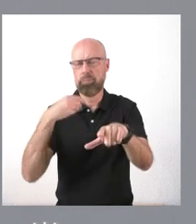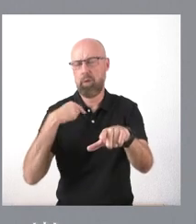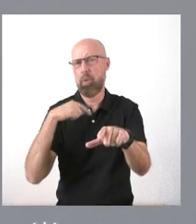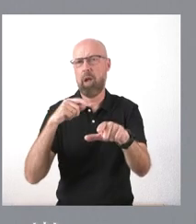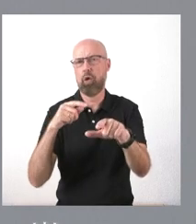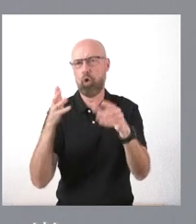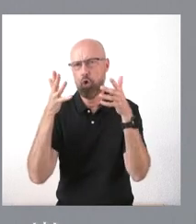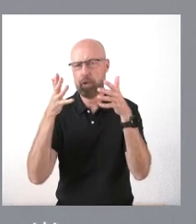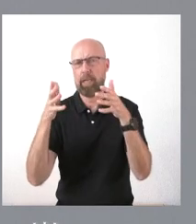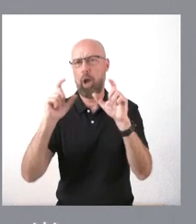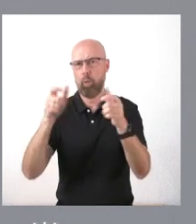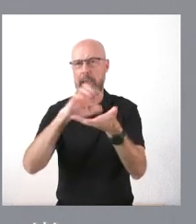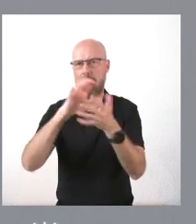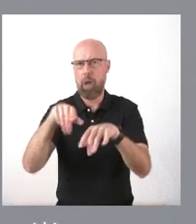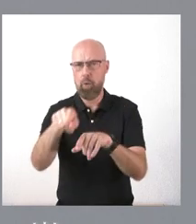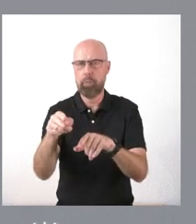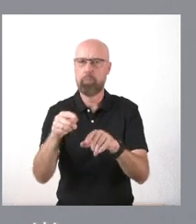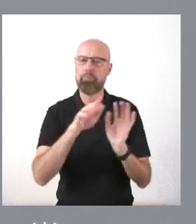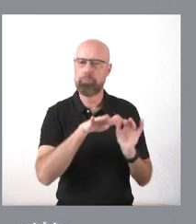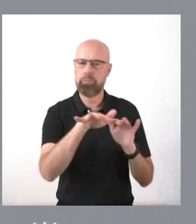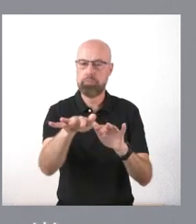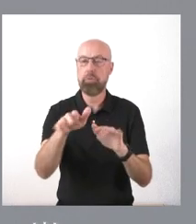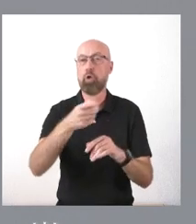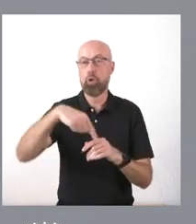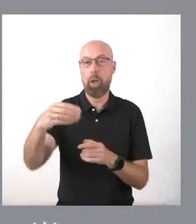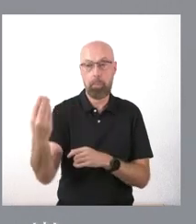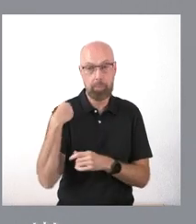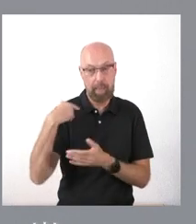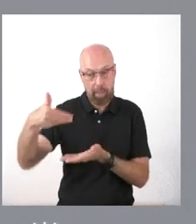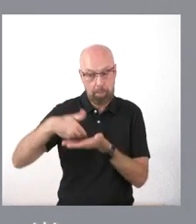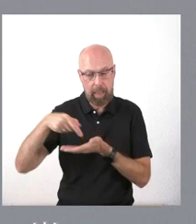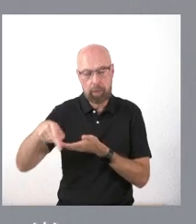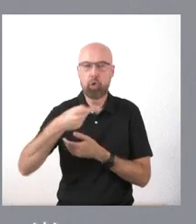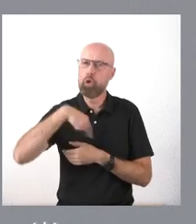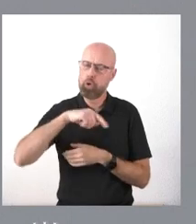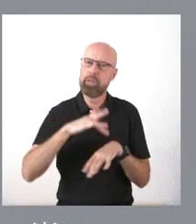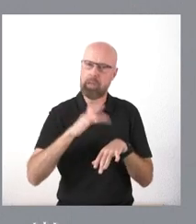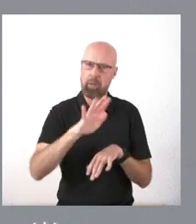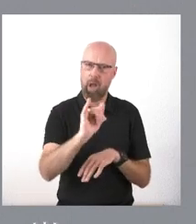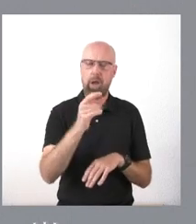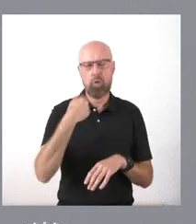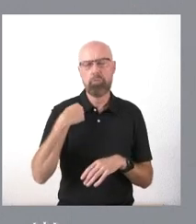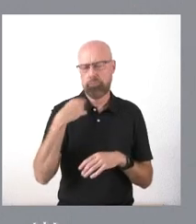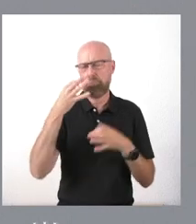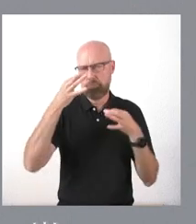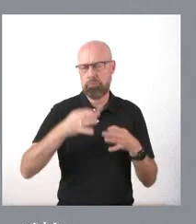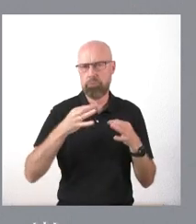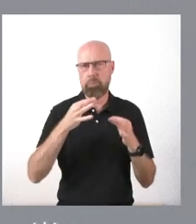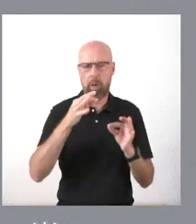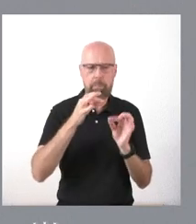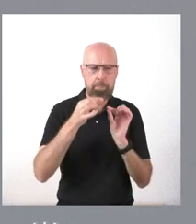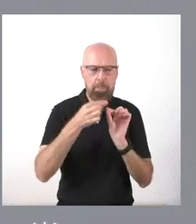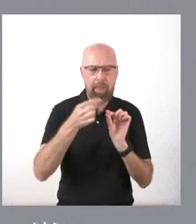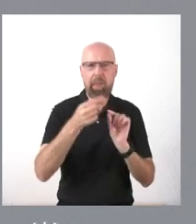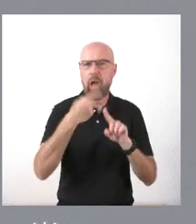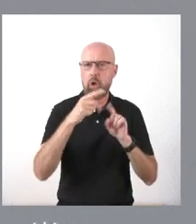a esta petición somos muy sensibles y por tanto Claro que tomaremos medidas hoy hemos tomado una que es importante